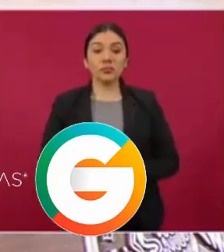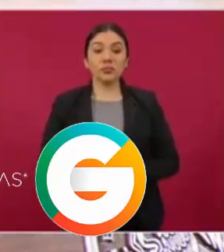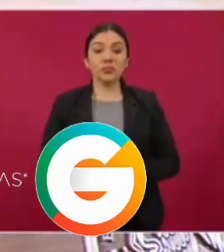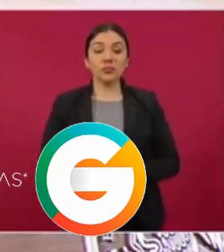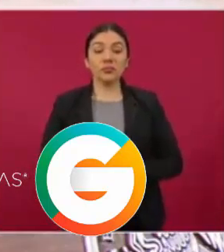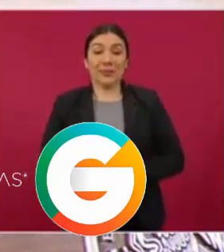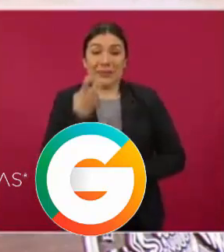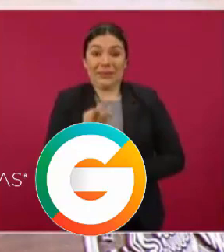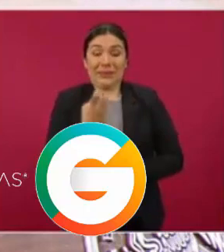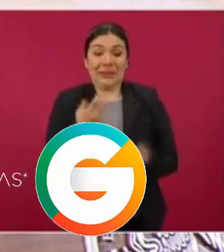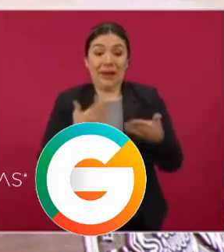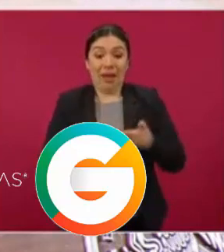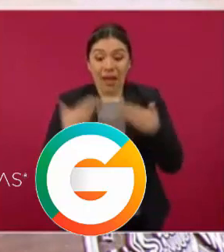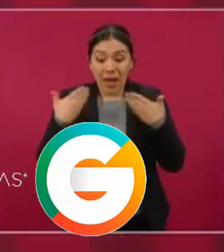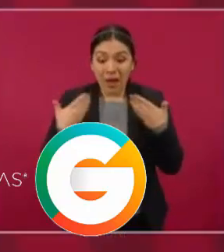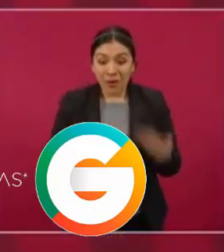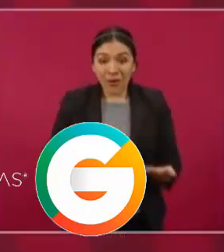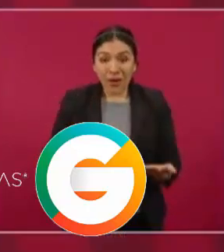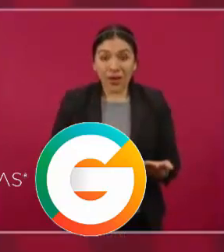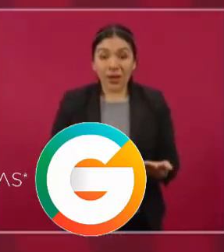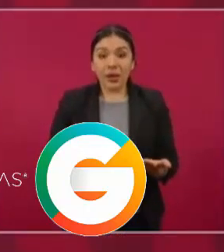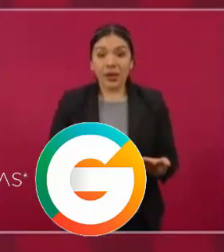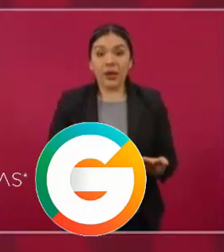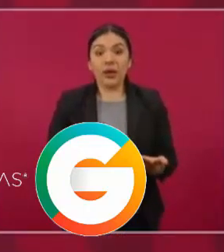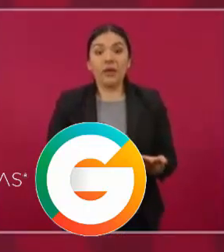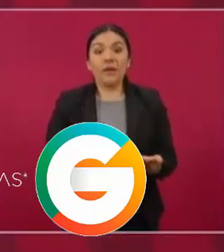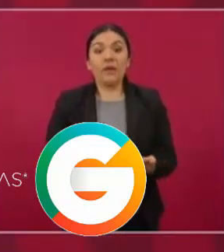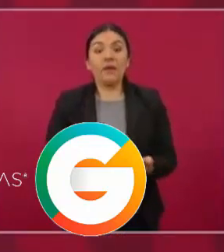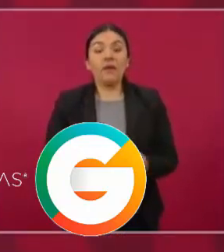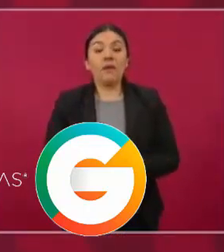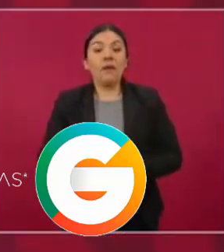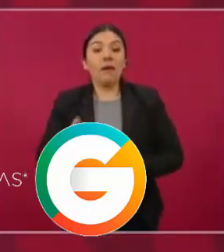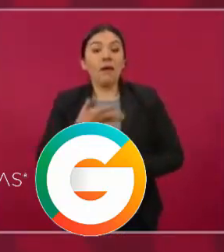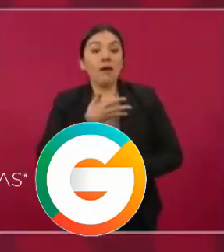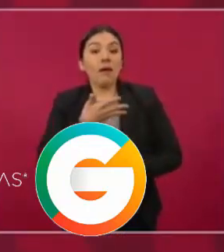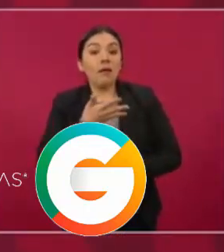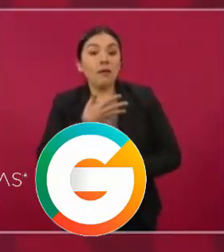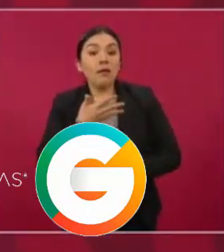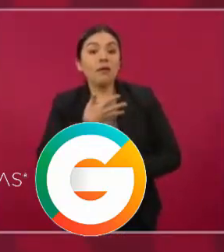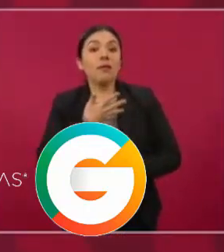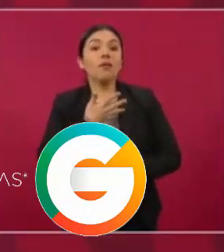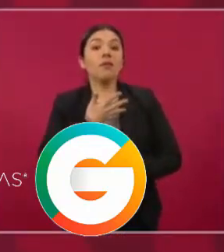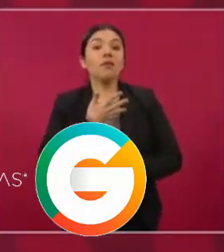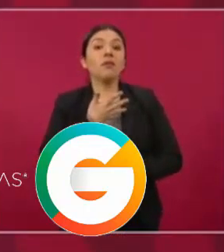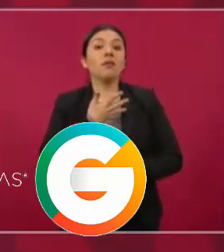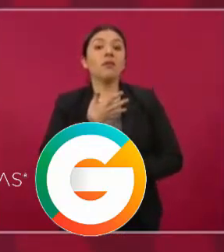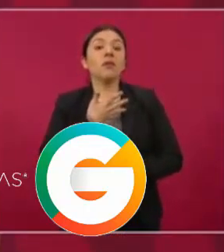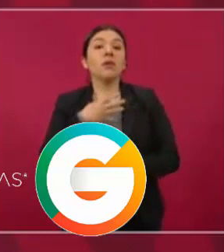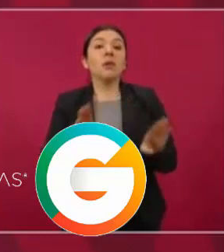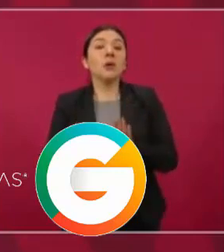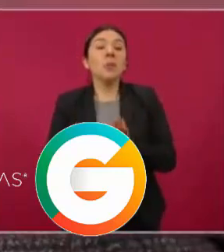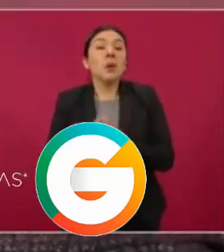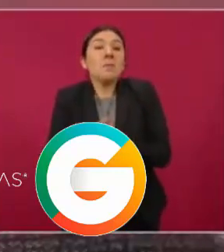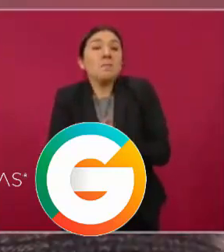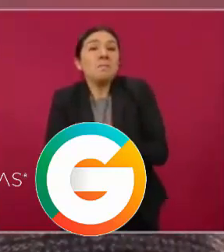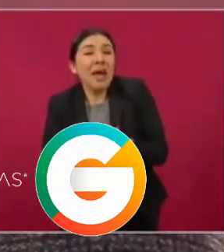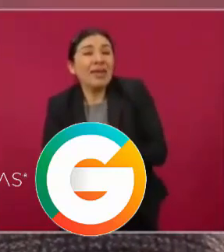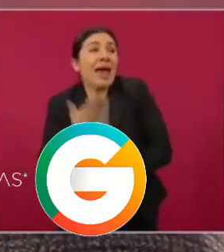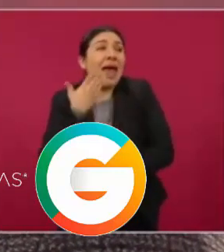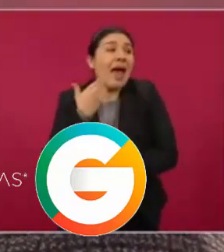no hay medias tintas.